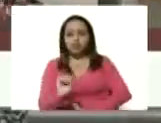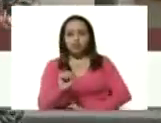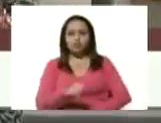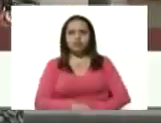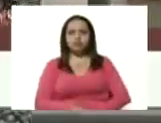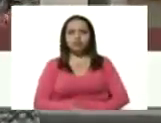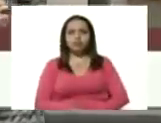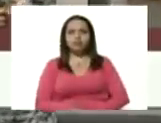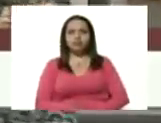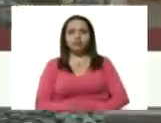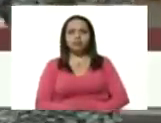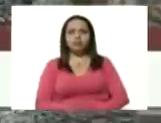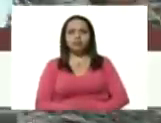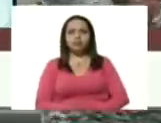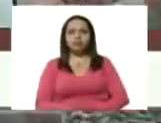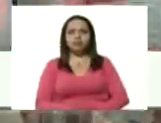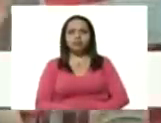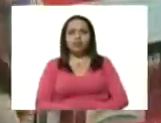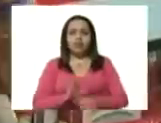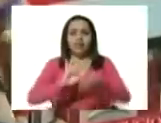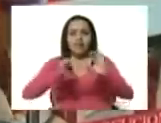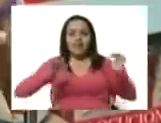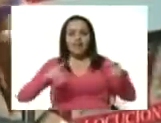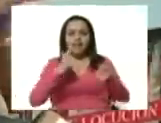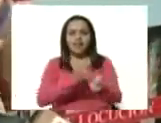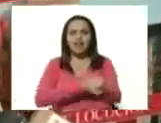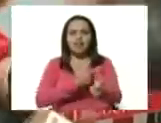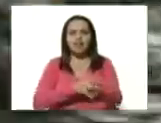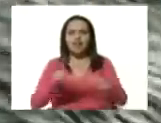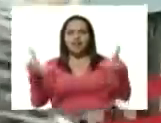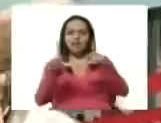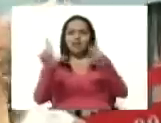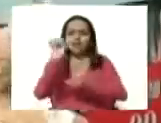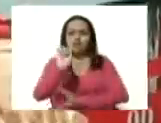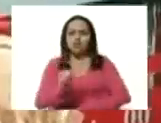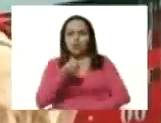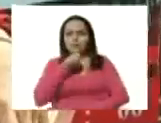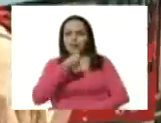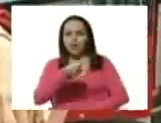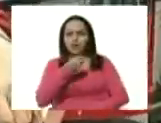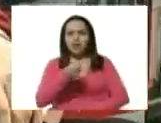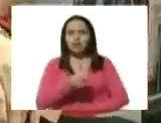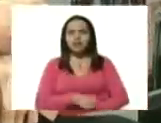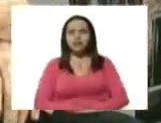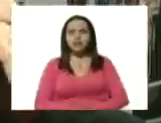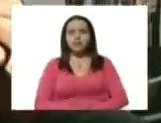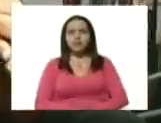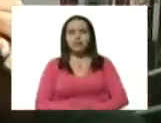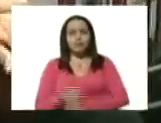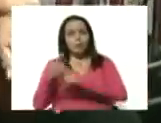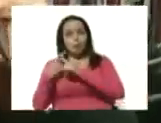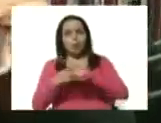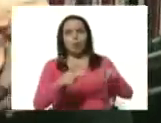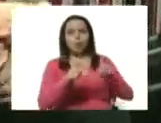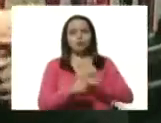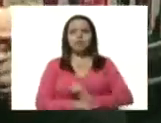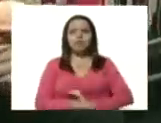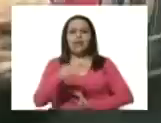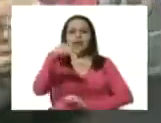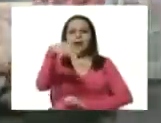Recibe la cadena hermana Telesur, la periodista Lucía Córdoba. Ciudadana Marilyn